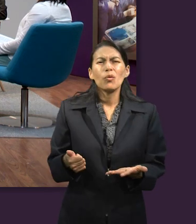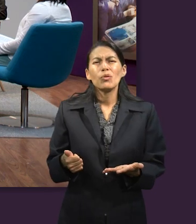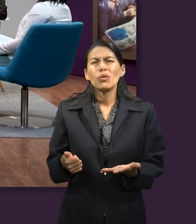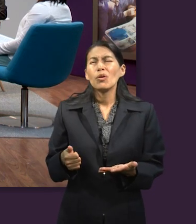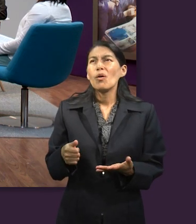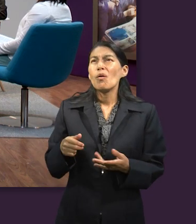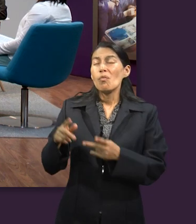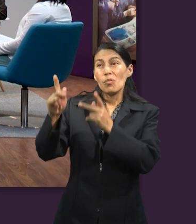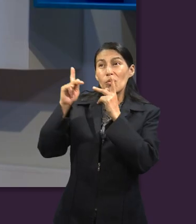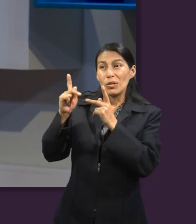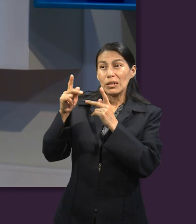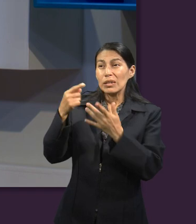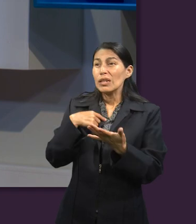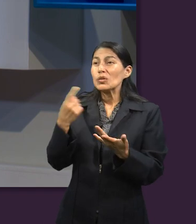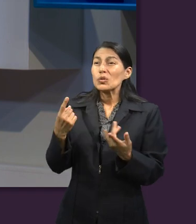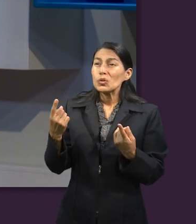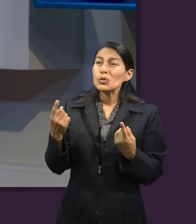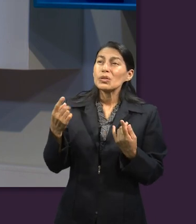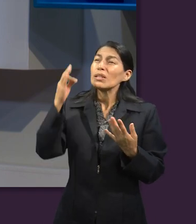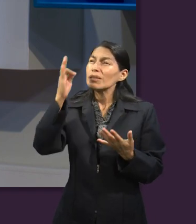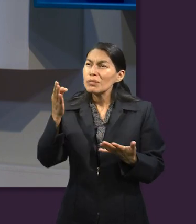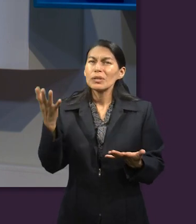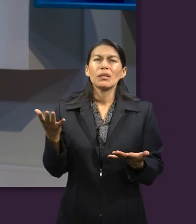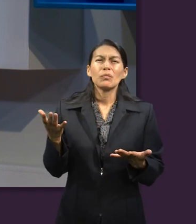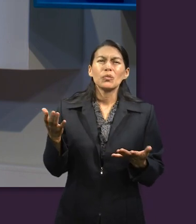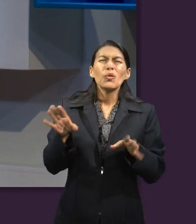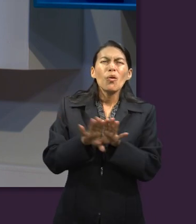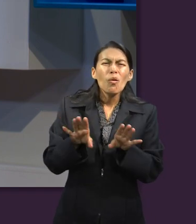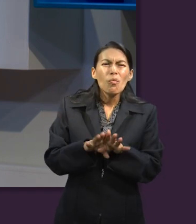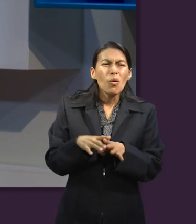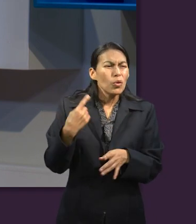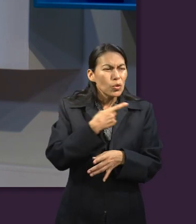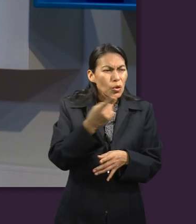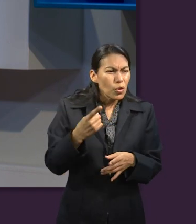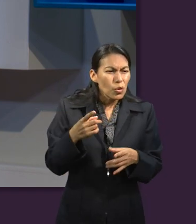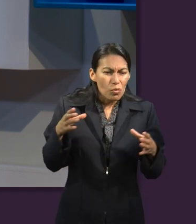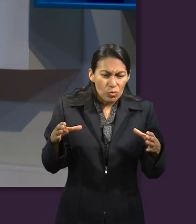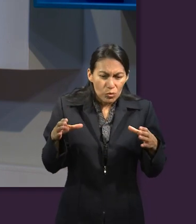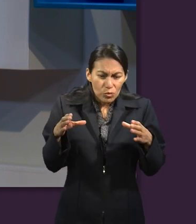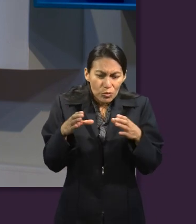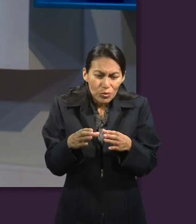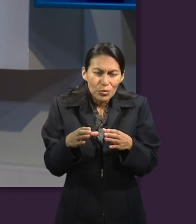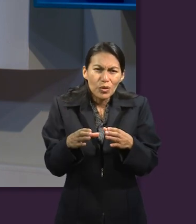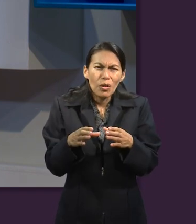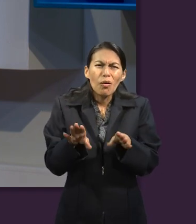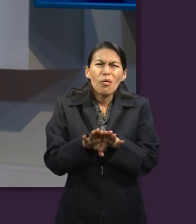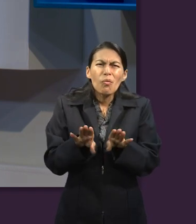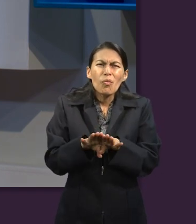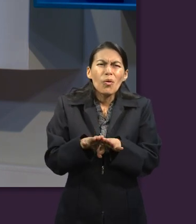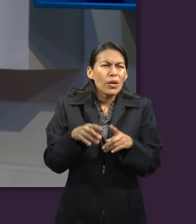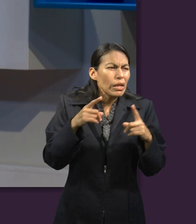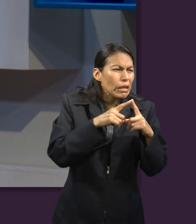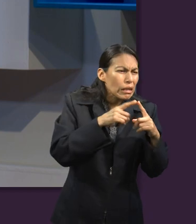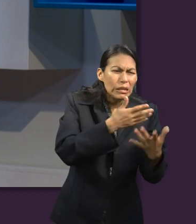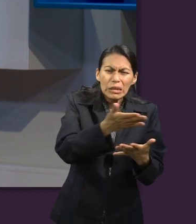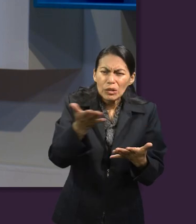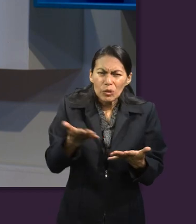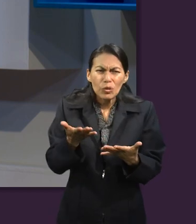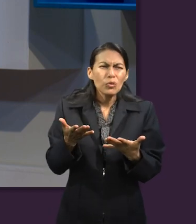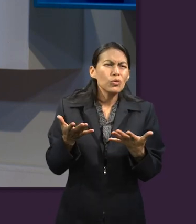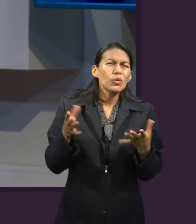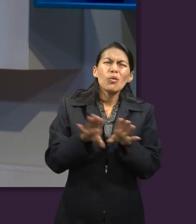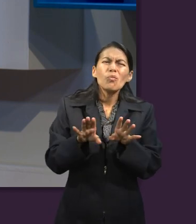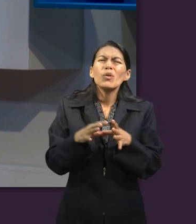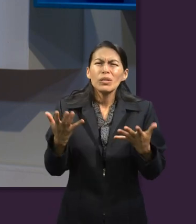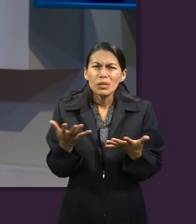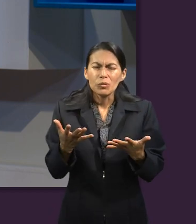afrontamos esas promesas hoy con el ejemplo de abraham no como pueblo remanente como iglesia con la